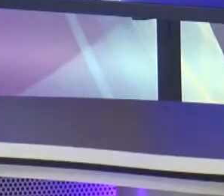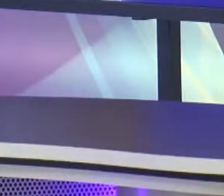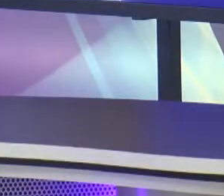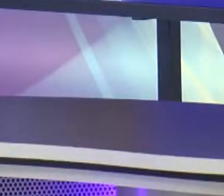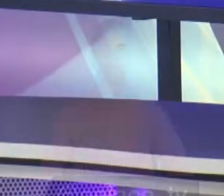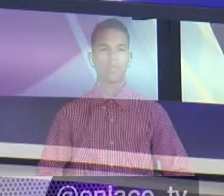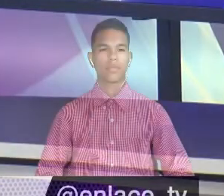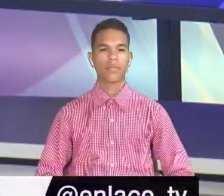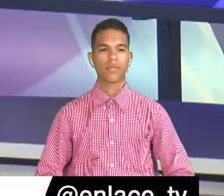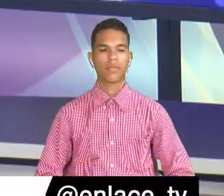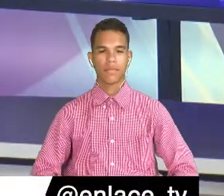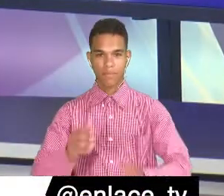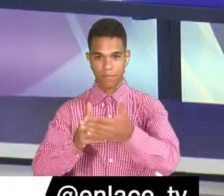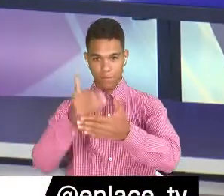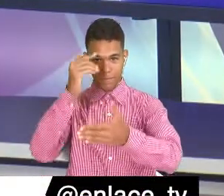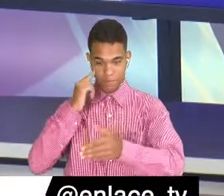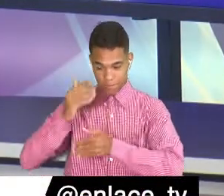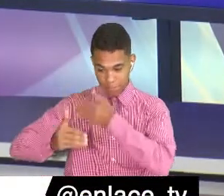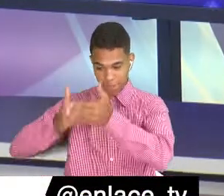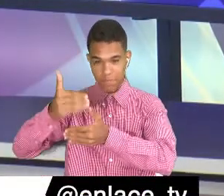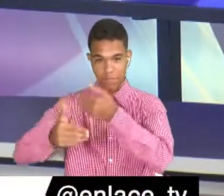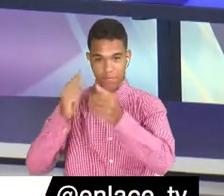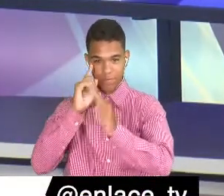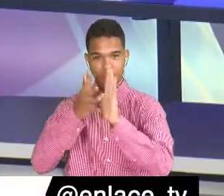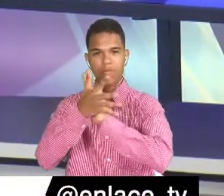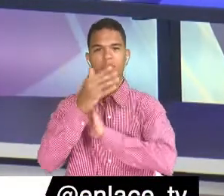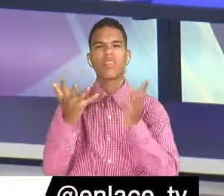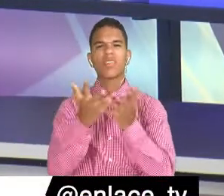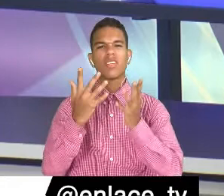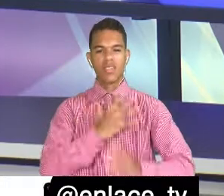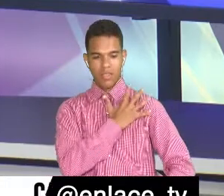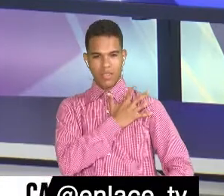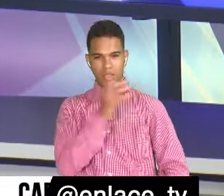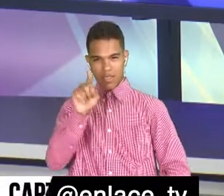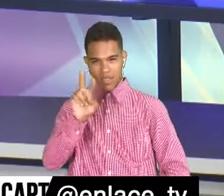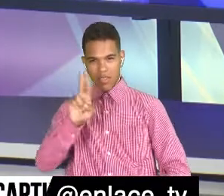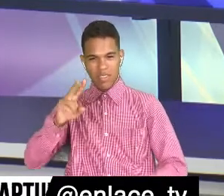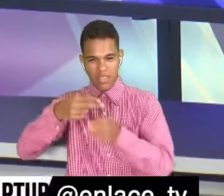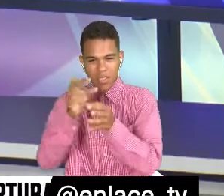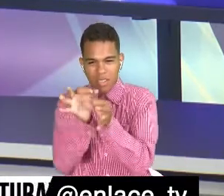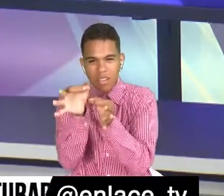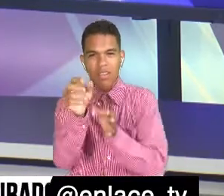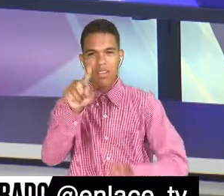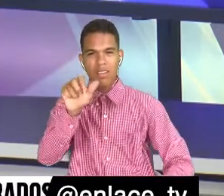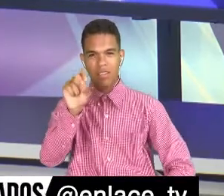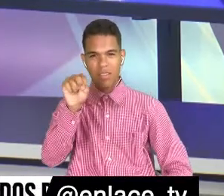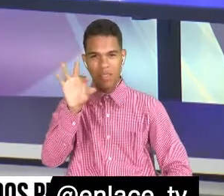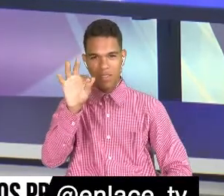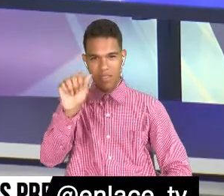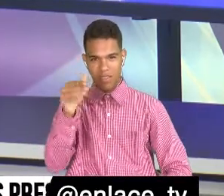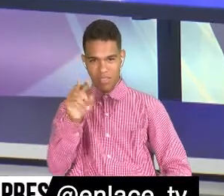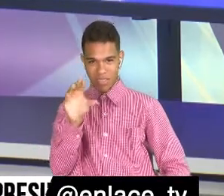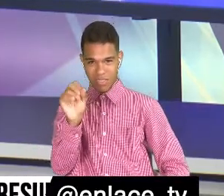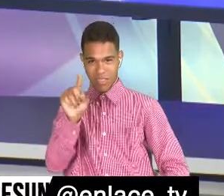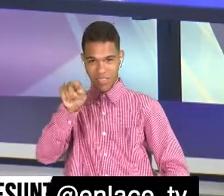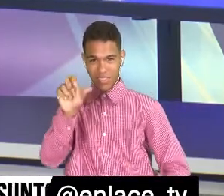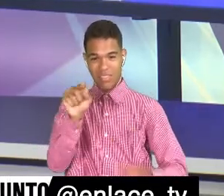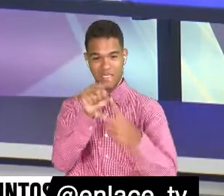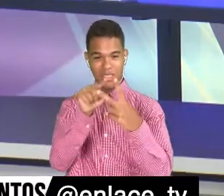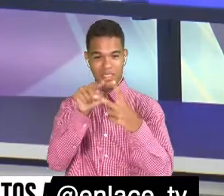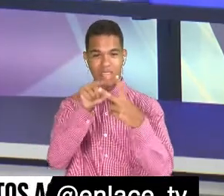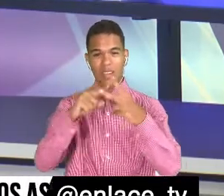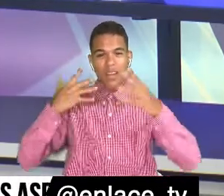Comenzamos con el desarrollo de nuestra información. En Santa Rosa, sur de Bolívar, en un hecho confuso, un campesino resultó muerto y otro gravemente herido